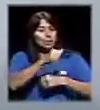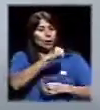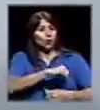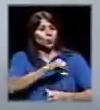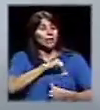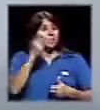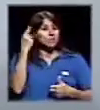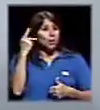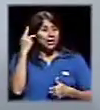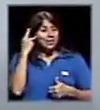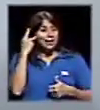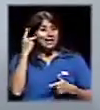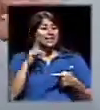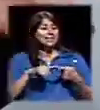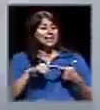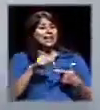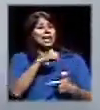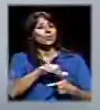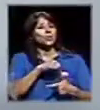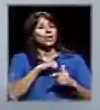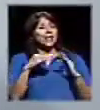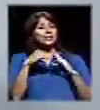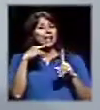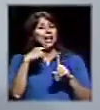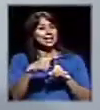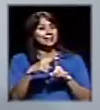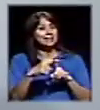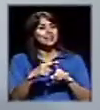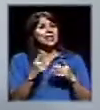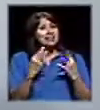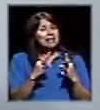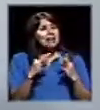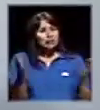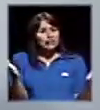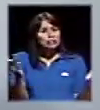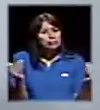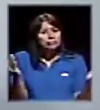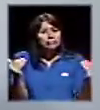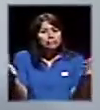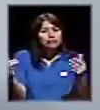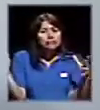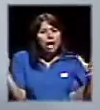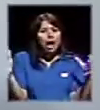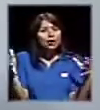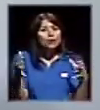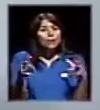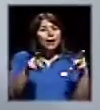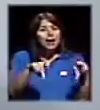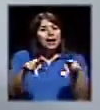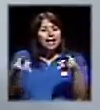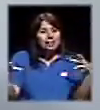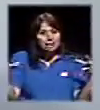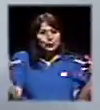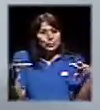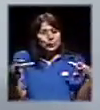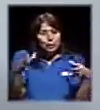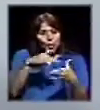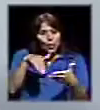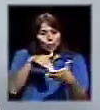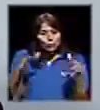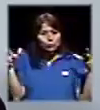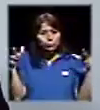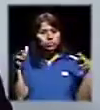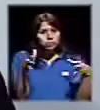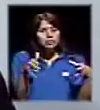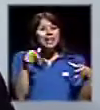políticas como eclesiásticas, de agrupar a la gente, posiblemente tiene un poquito que ver, o por lo menos es